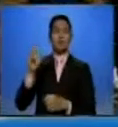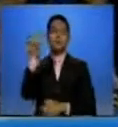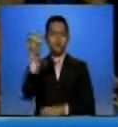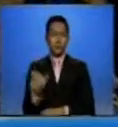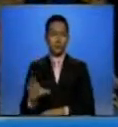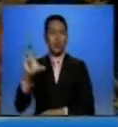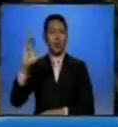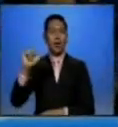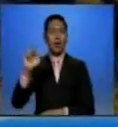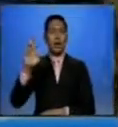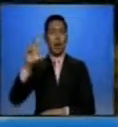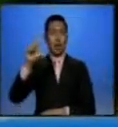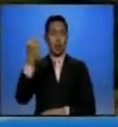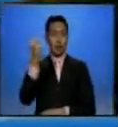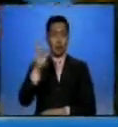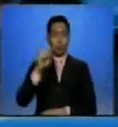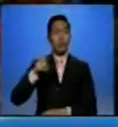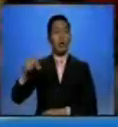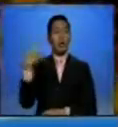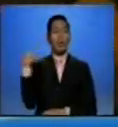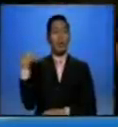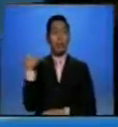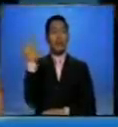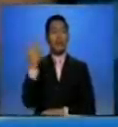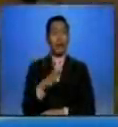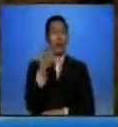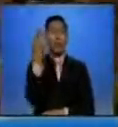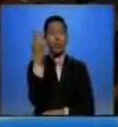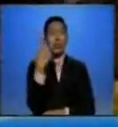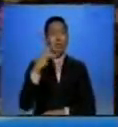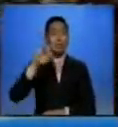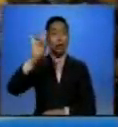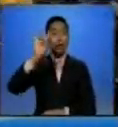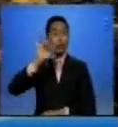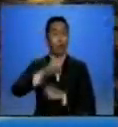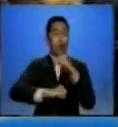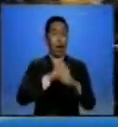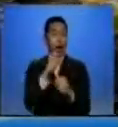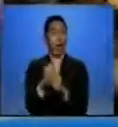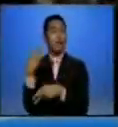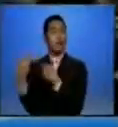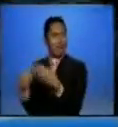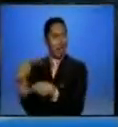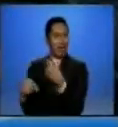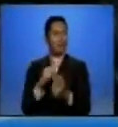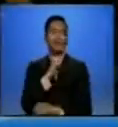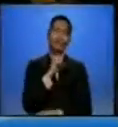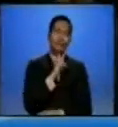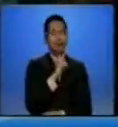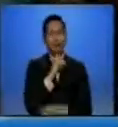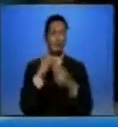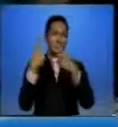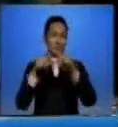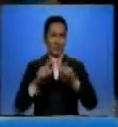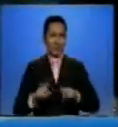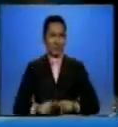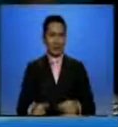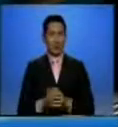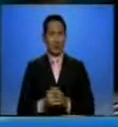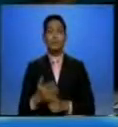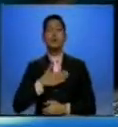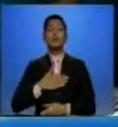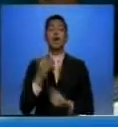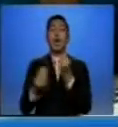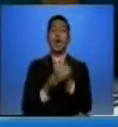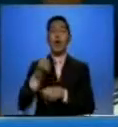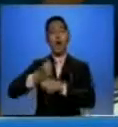Julio Morán. Él tiene 18 años vendiendo monigotes acá en la calle 6 de marzo. Yo lo que hago es